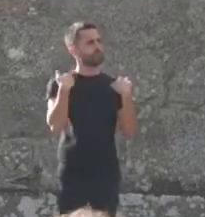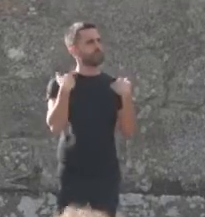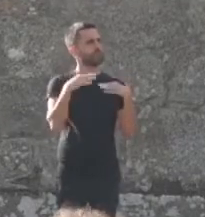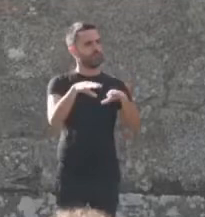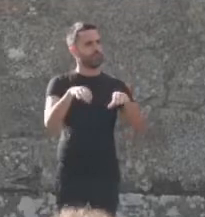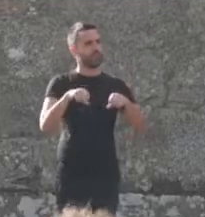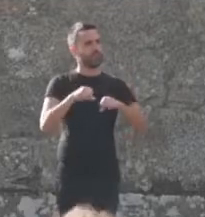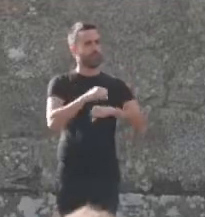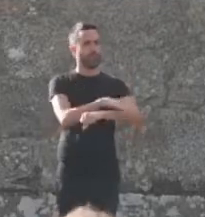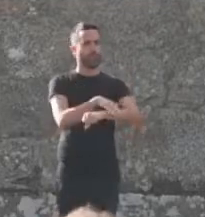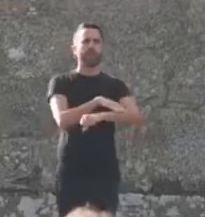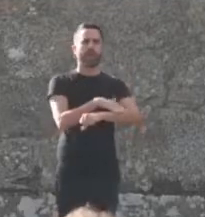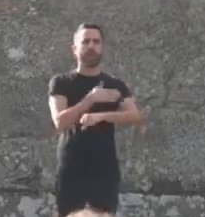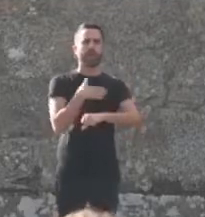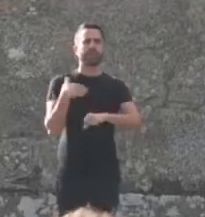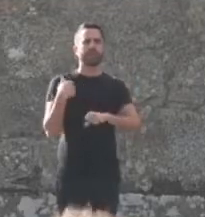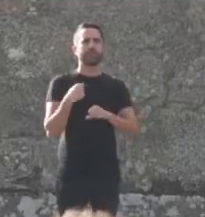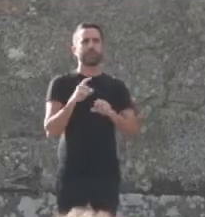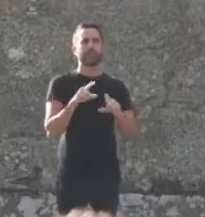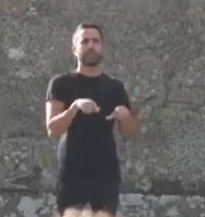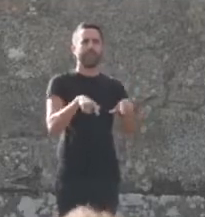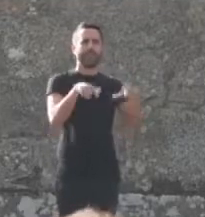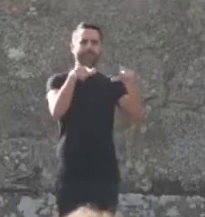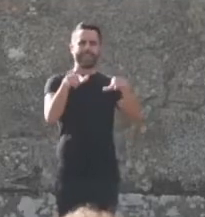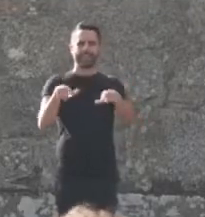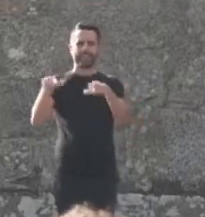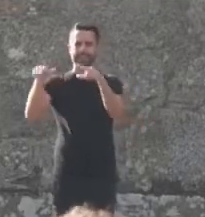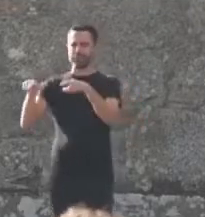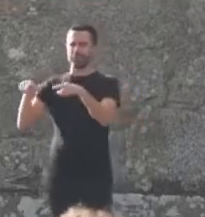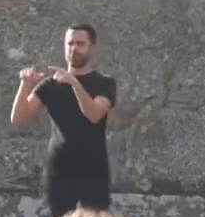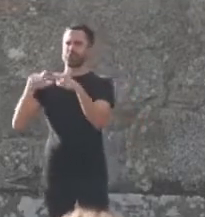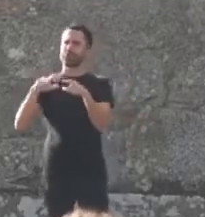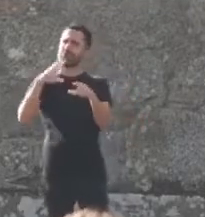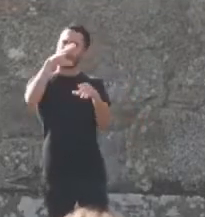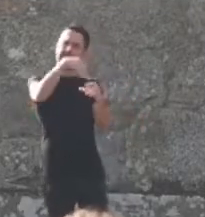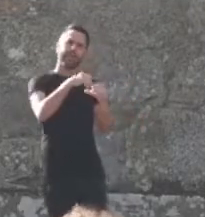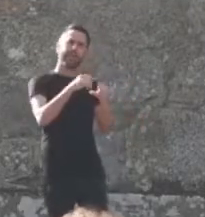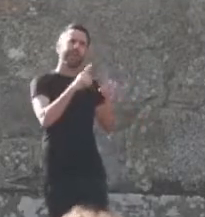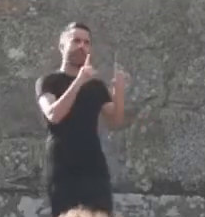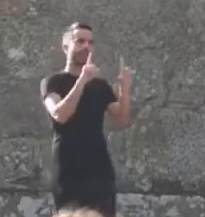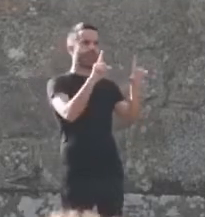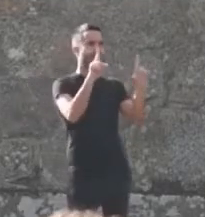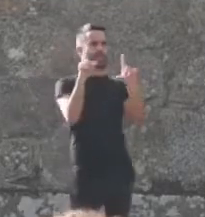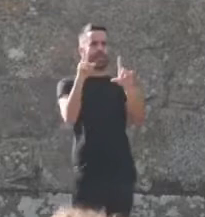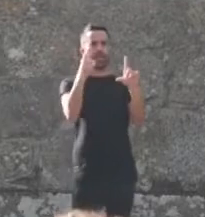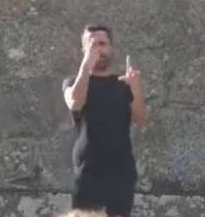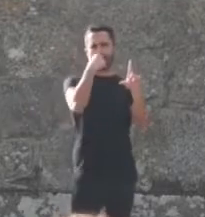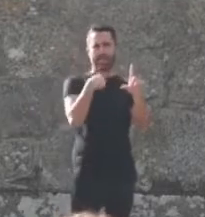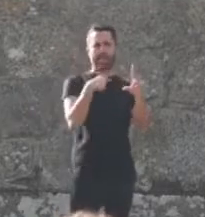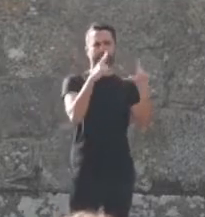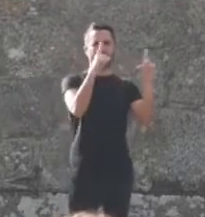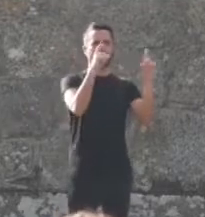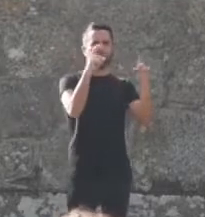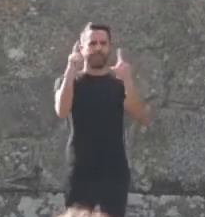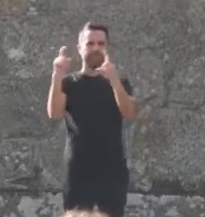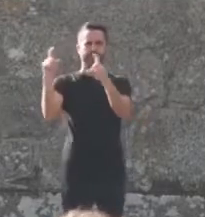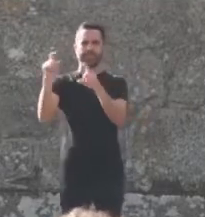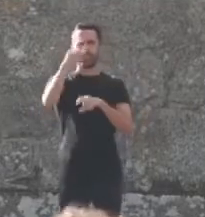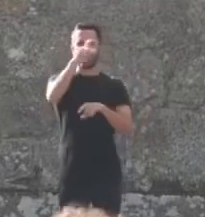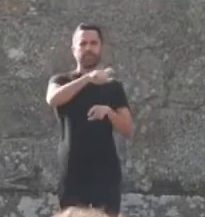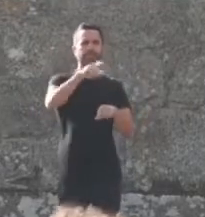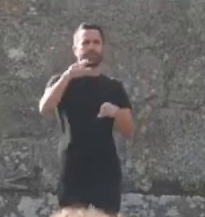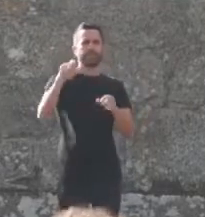por exemplo, enchendo os edificios da illa de imaxes, de fotografías das persoas presas, porque